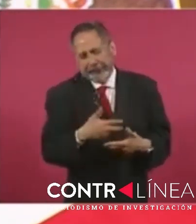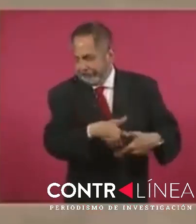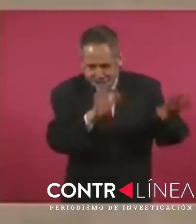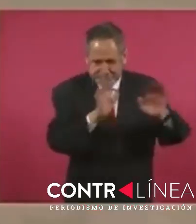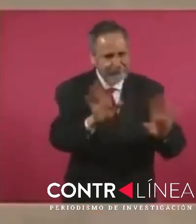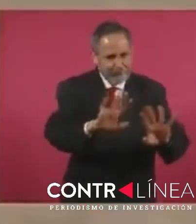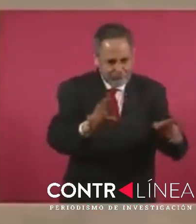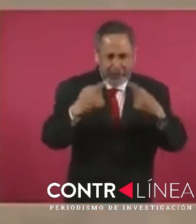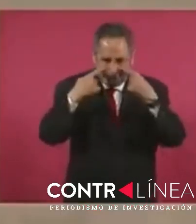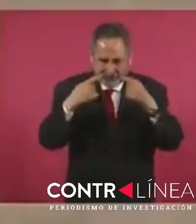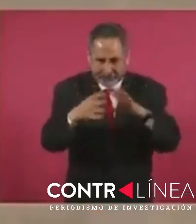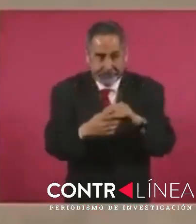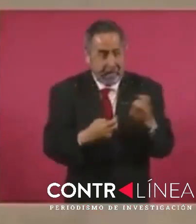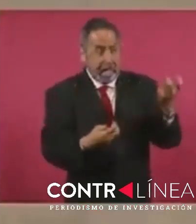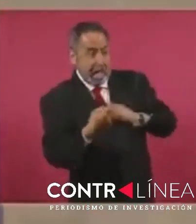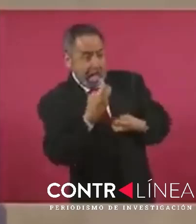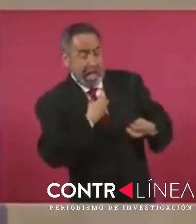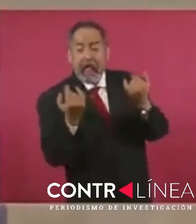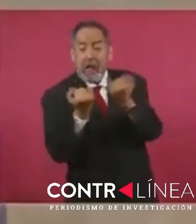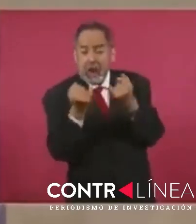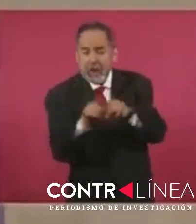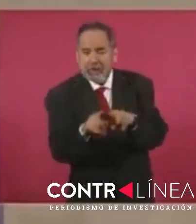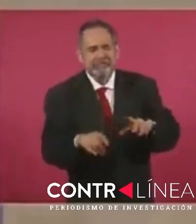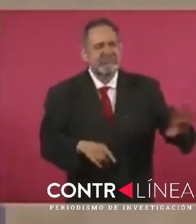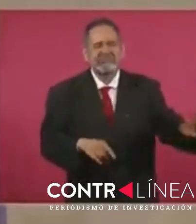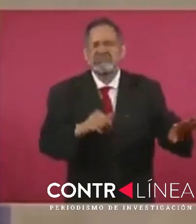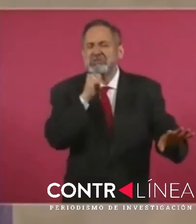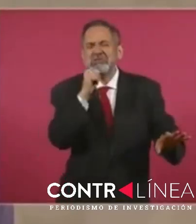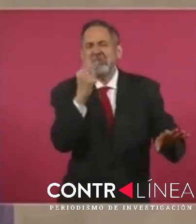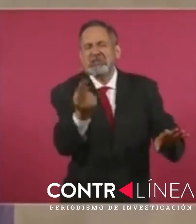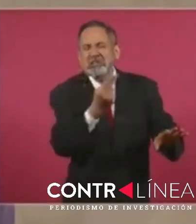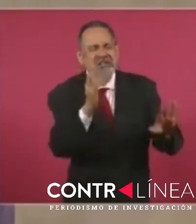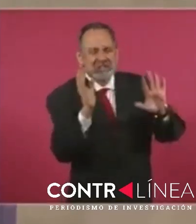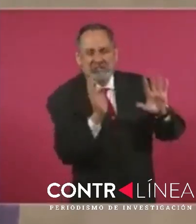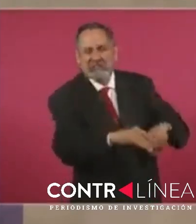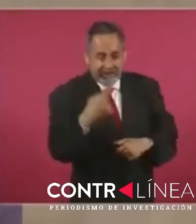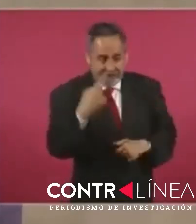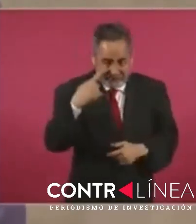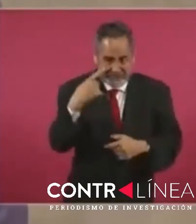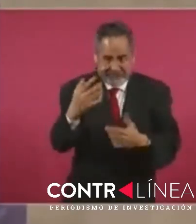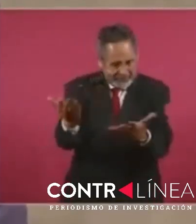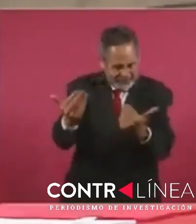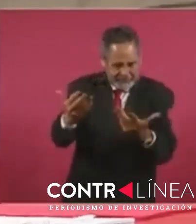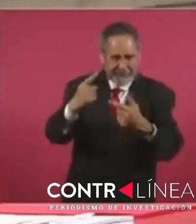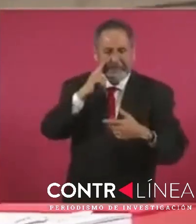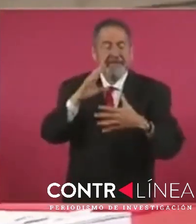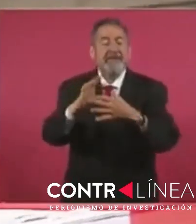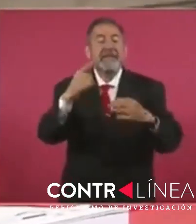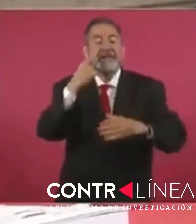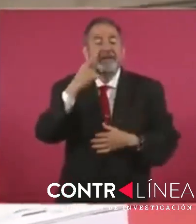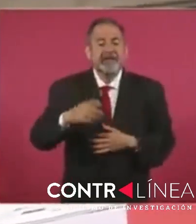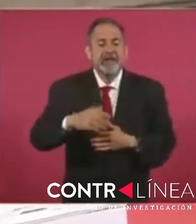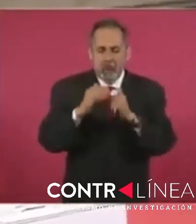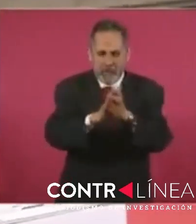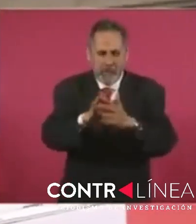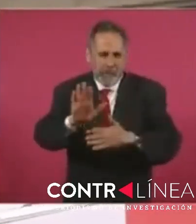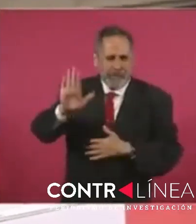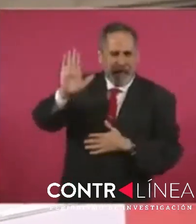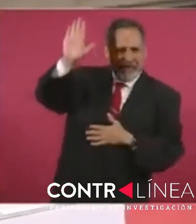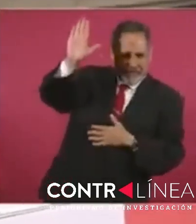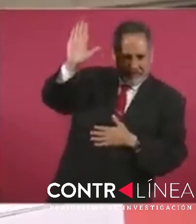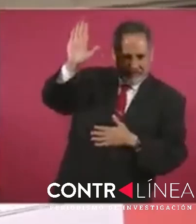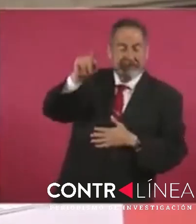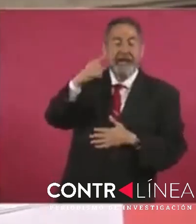Entonces, para que no nos vayan a acusar de eso, que además nosotros no necesitamos autoengañarnos. A ver, que levanten la mano los